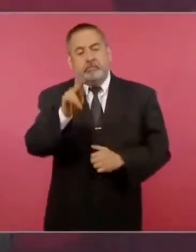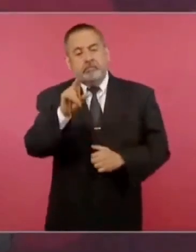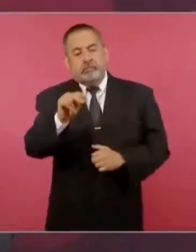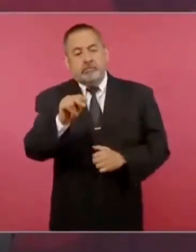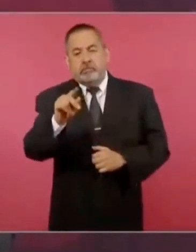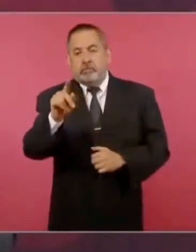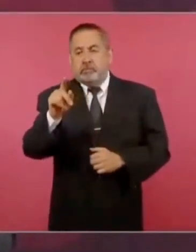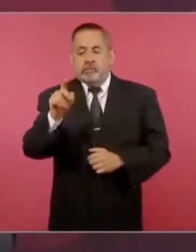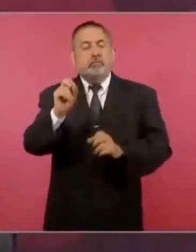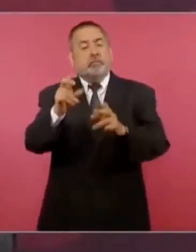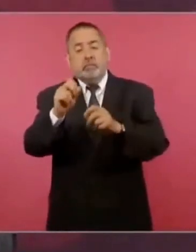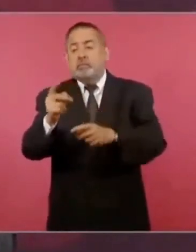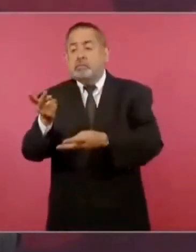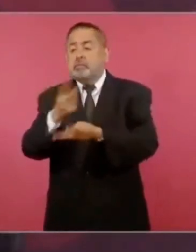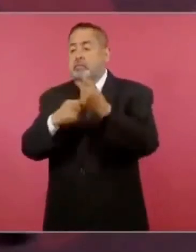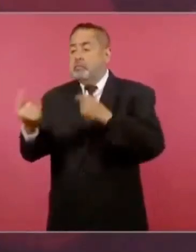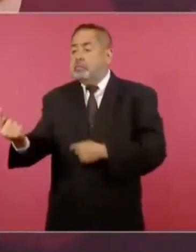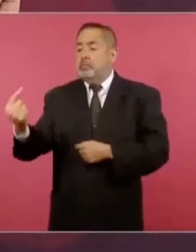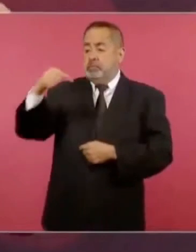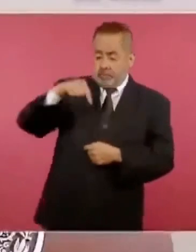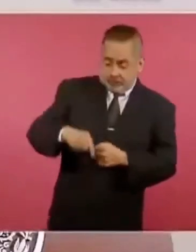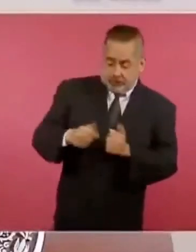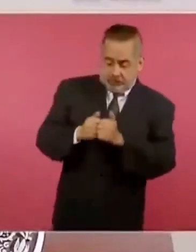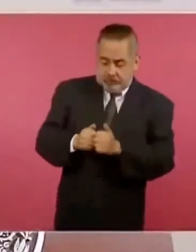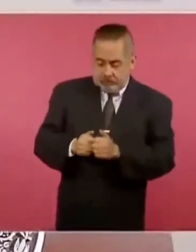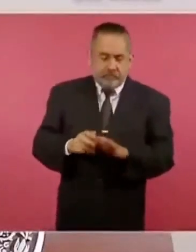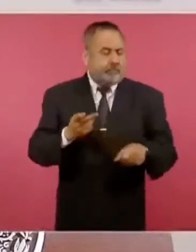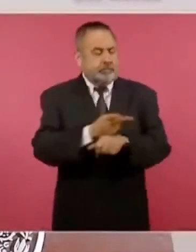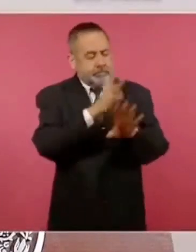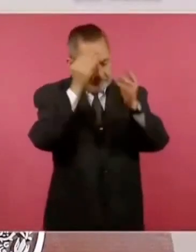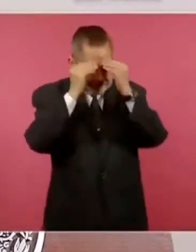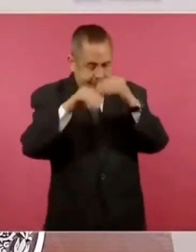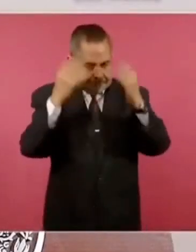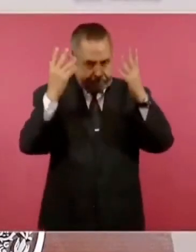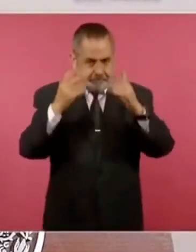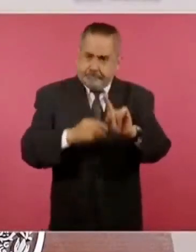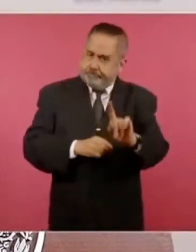¿Se olvidó? No.